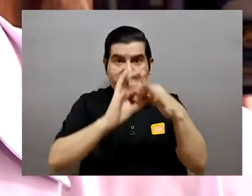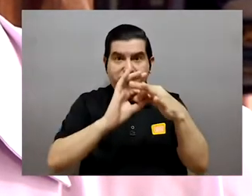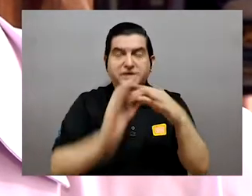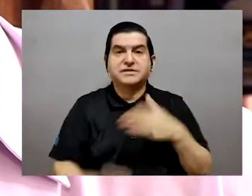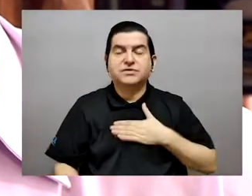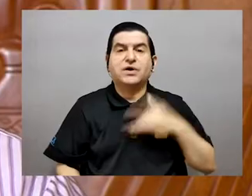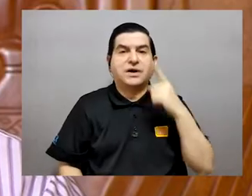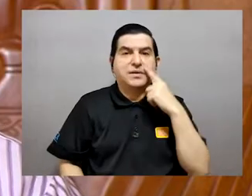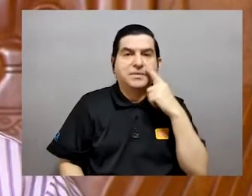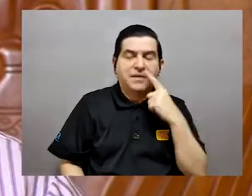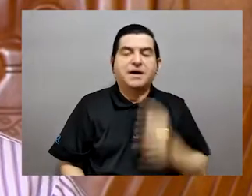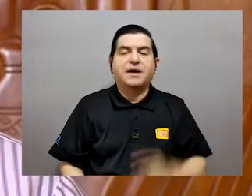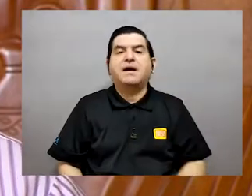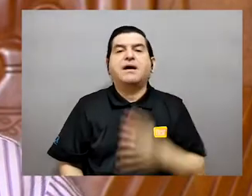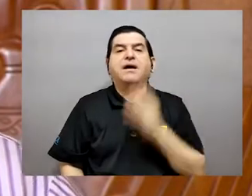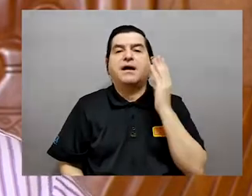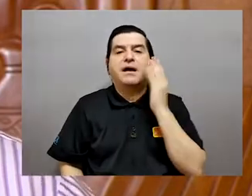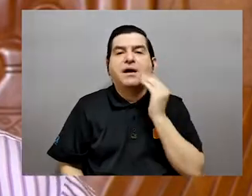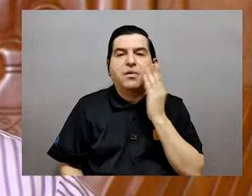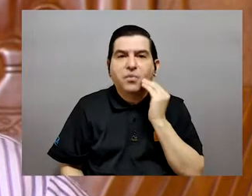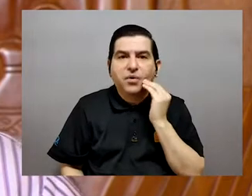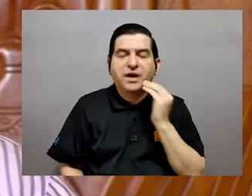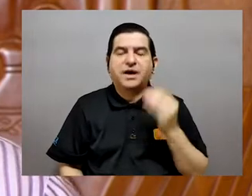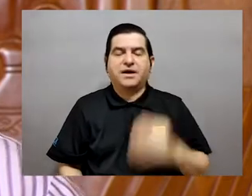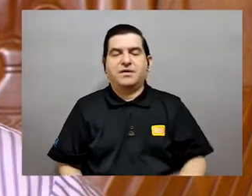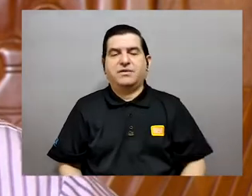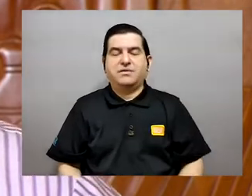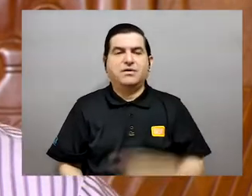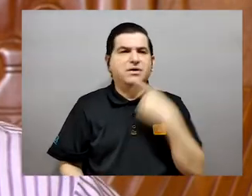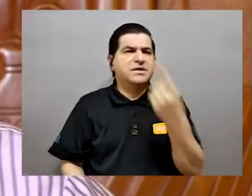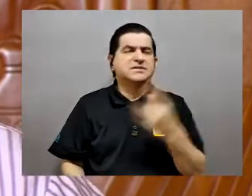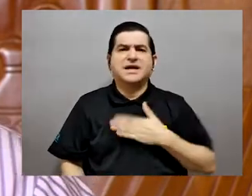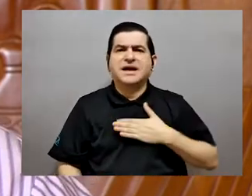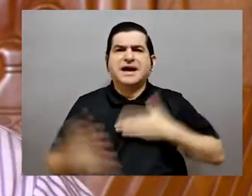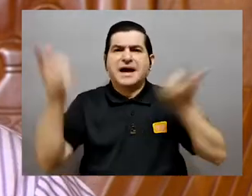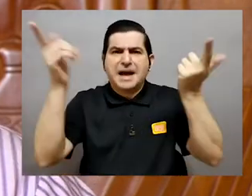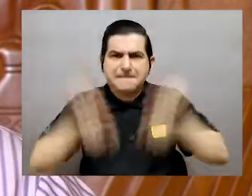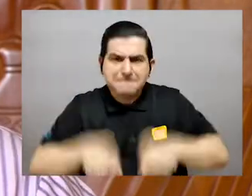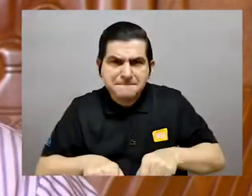a Liberia, porque no tengo para pagar pasajes, no tengo para comer nada,